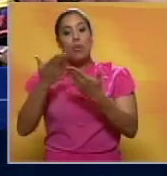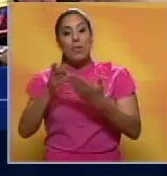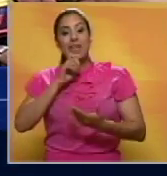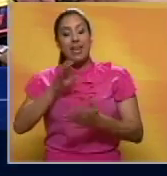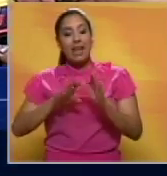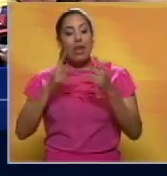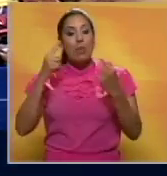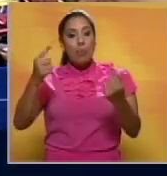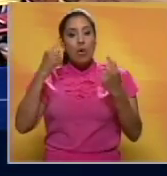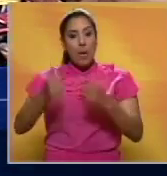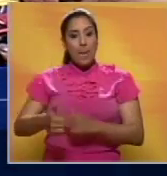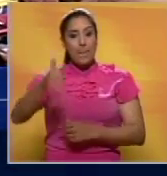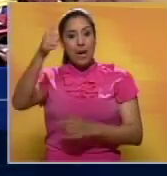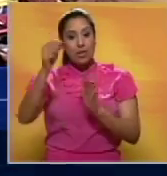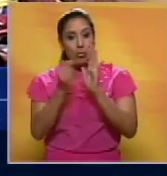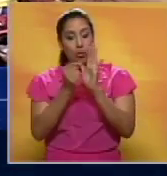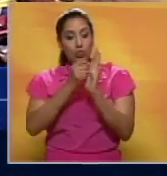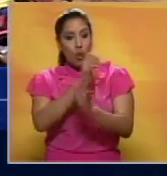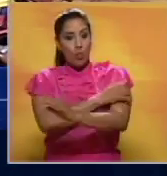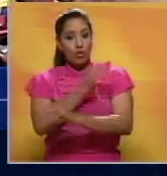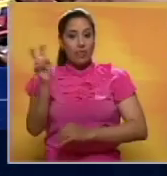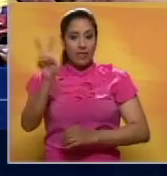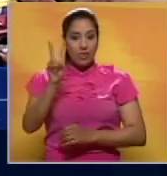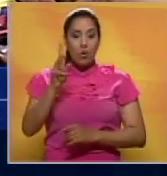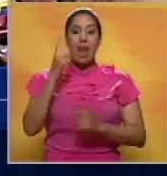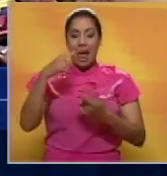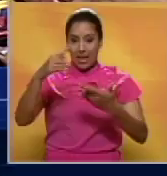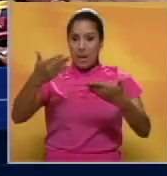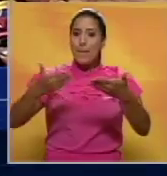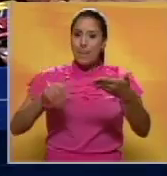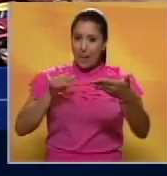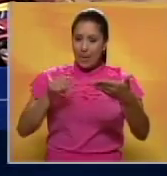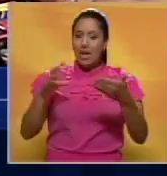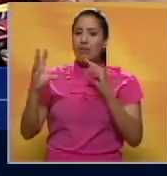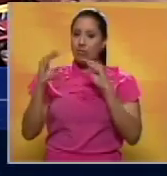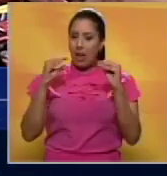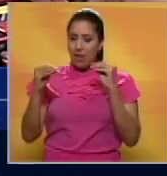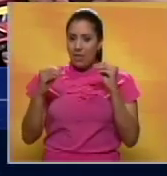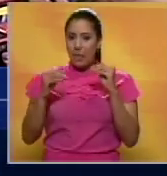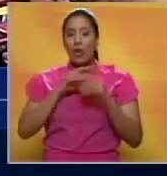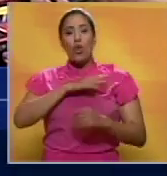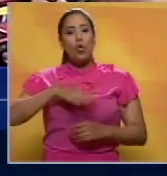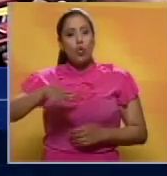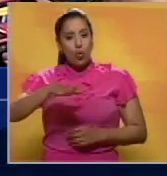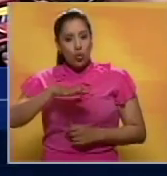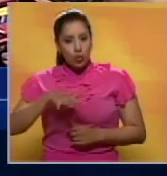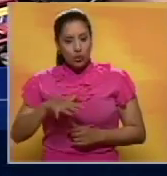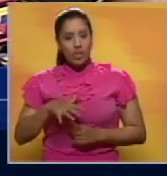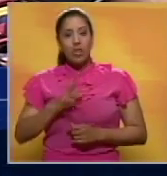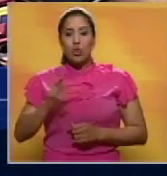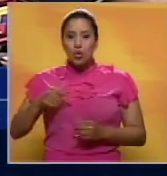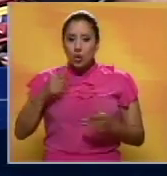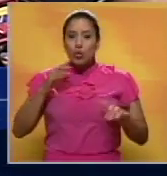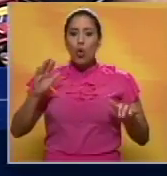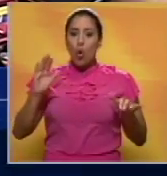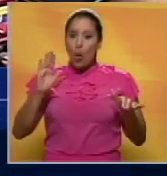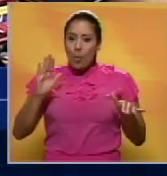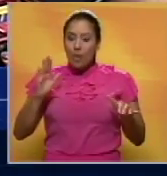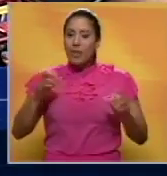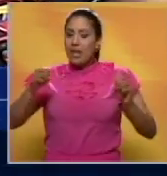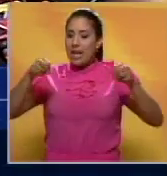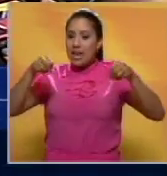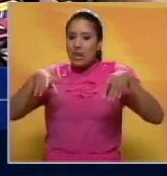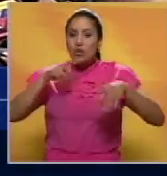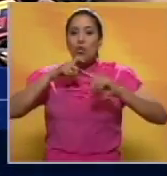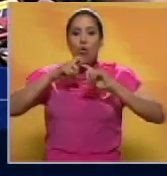por el desacato de la mayoría de la oposición venezolana. Hay un documento de convivencia donde nos comprometimos a